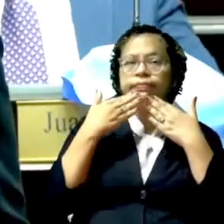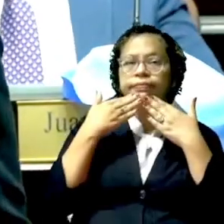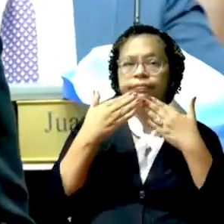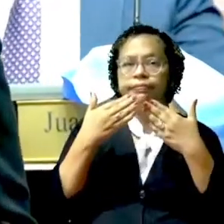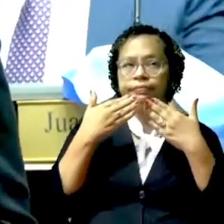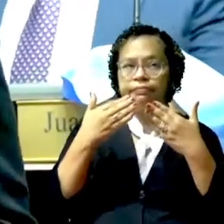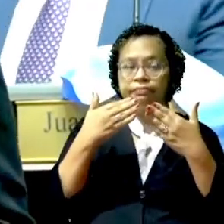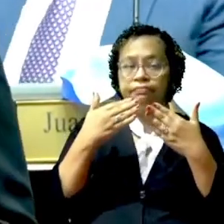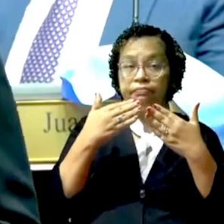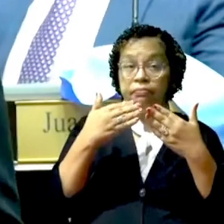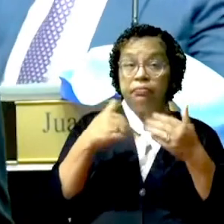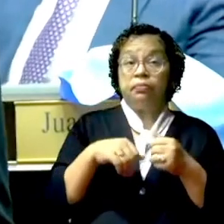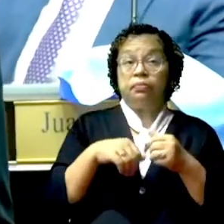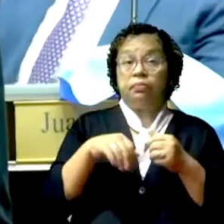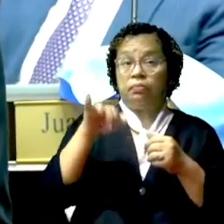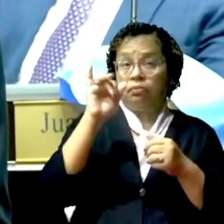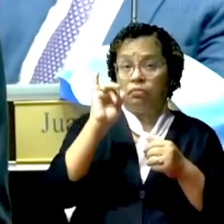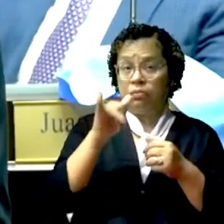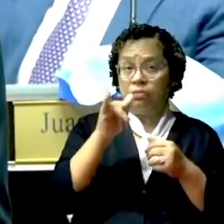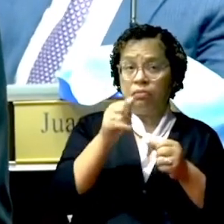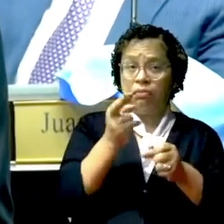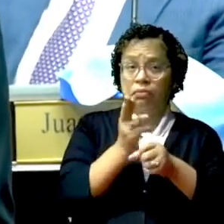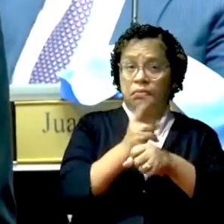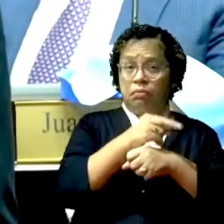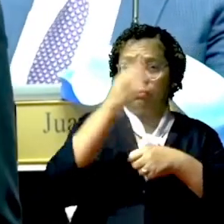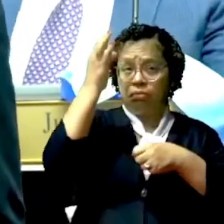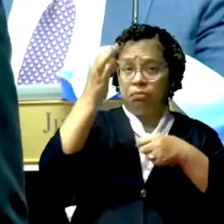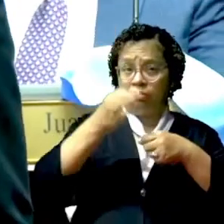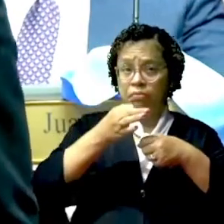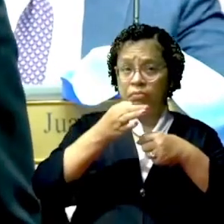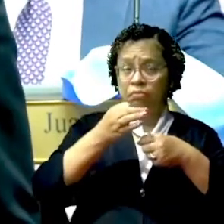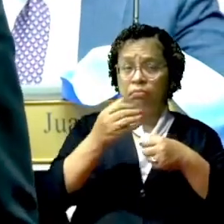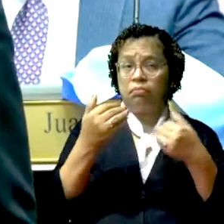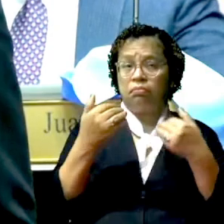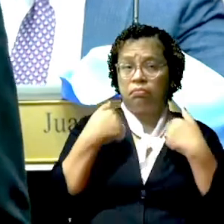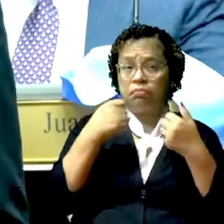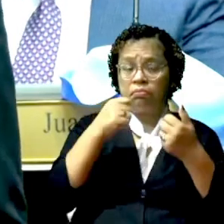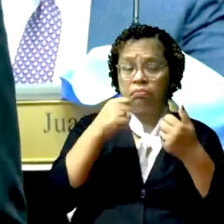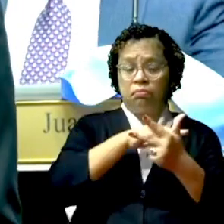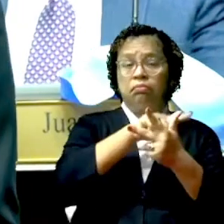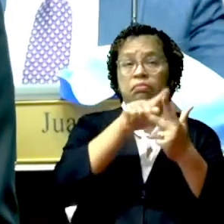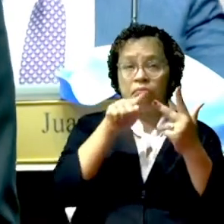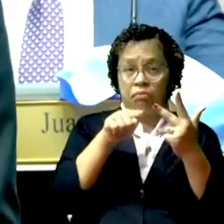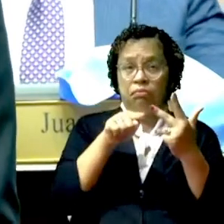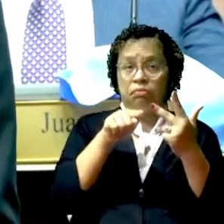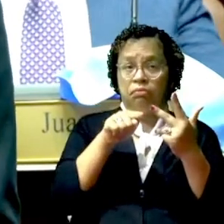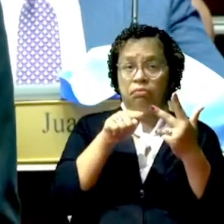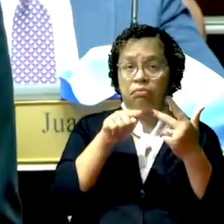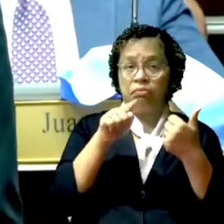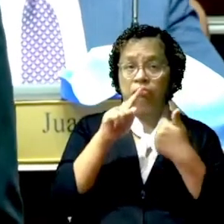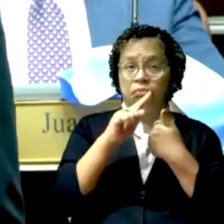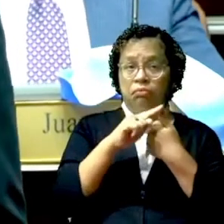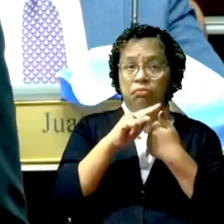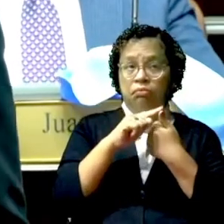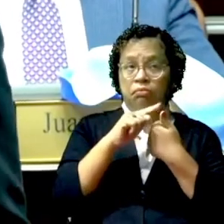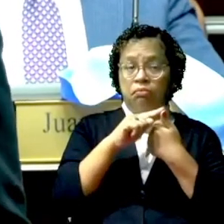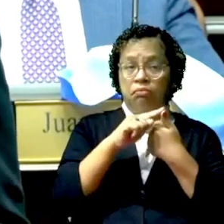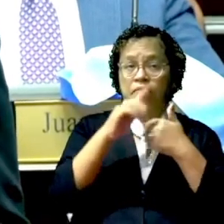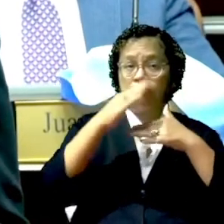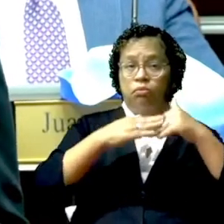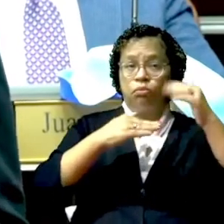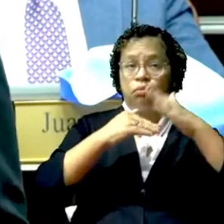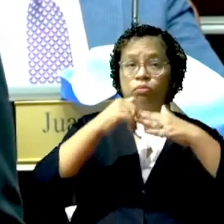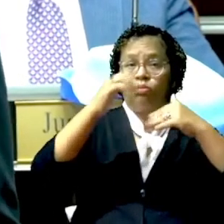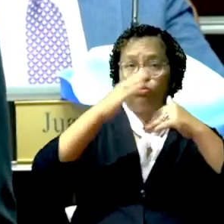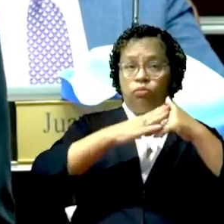contiene tres peticiones. A saber, son las siguientes. Primera, la construcción de una cancha